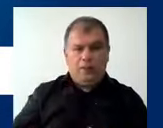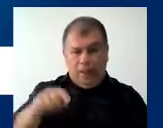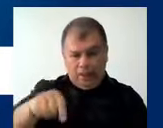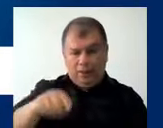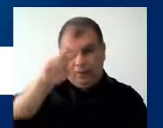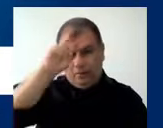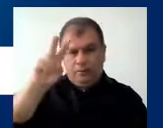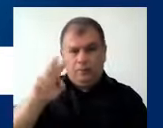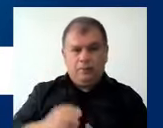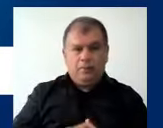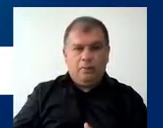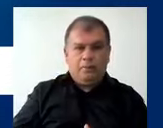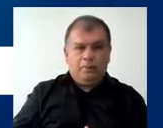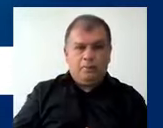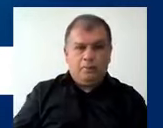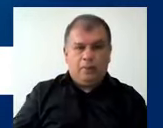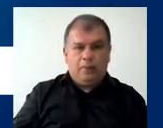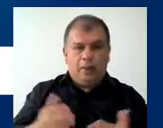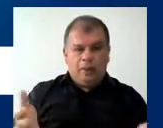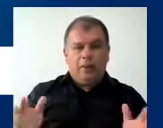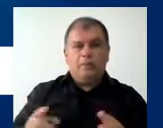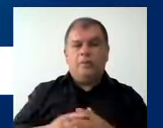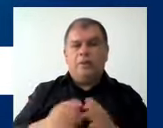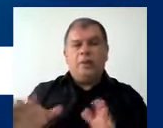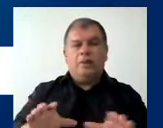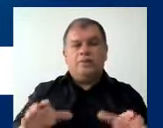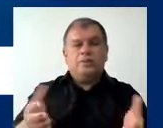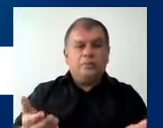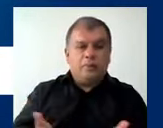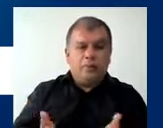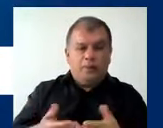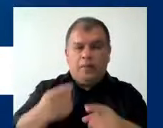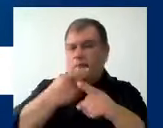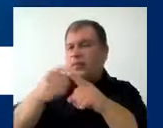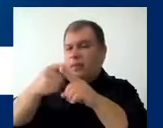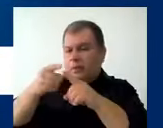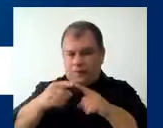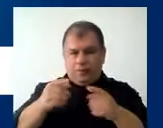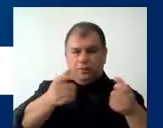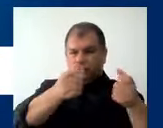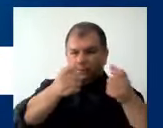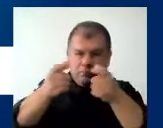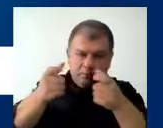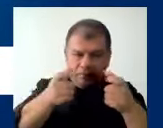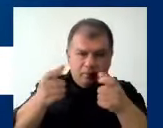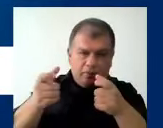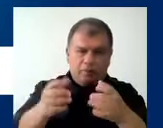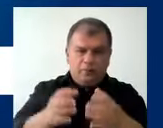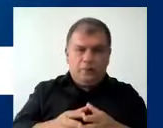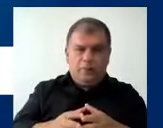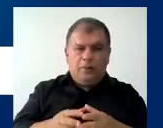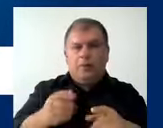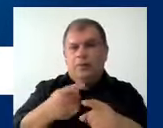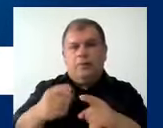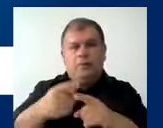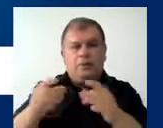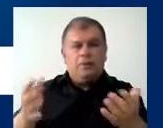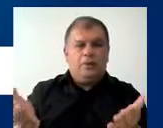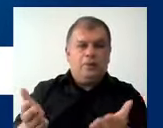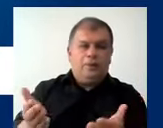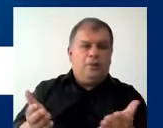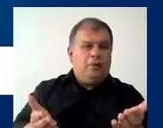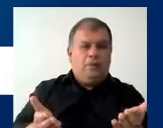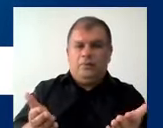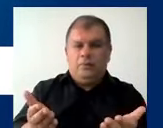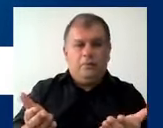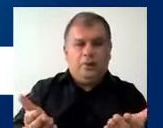país. Entonces, desde ahí lo que hemos realizado ha sido una serie de supervisiones en diversos ámbitos, buscando